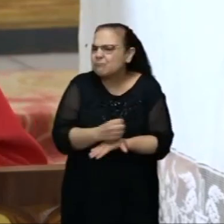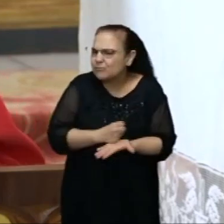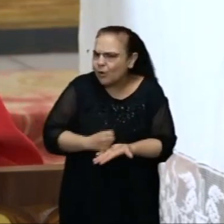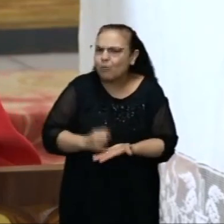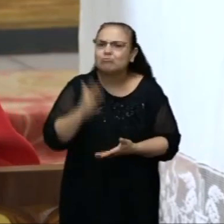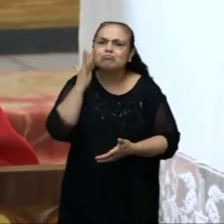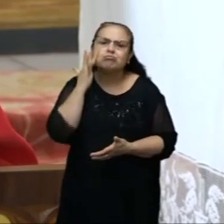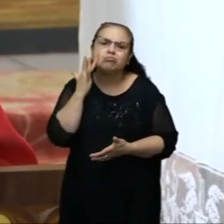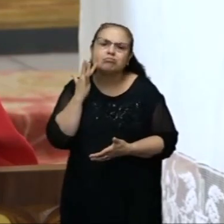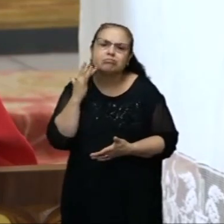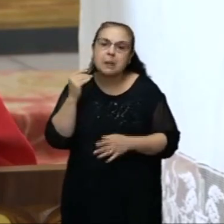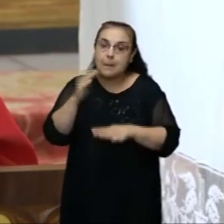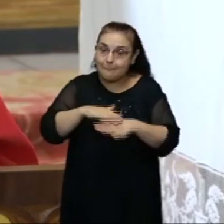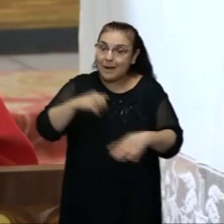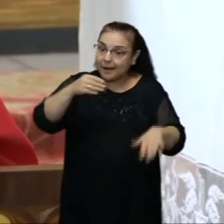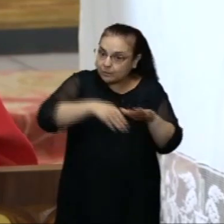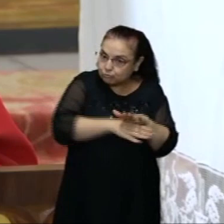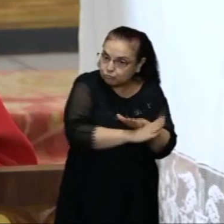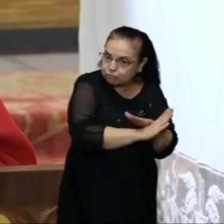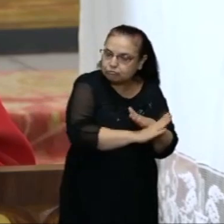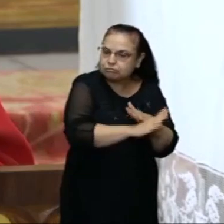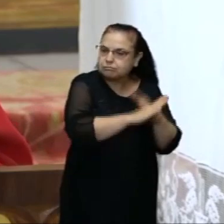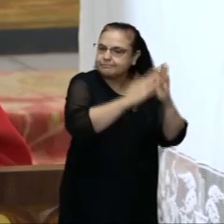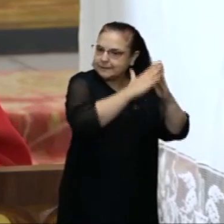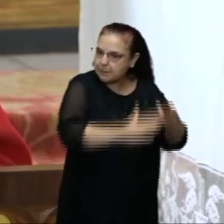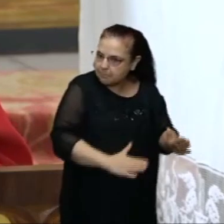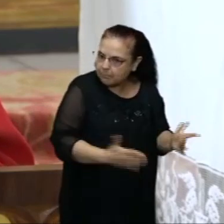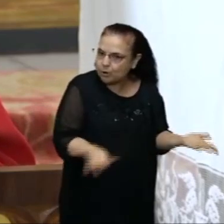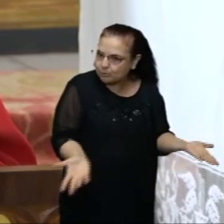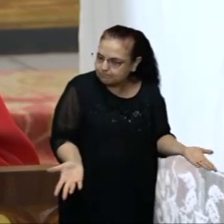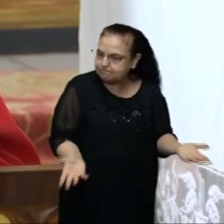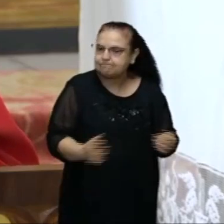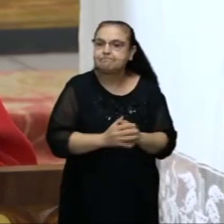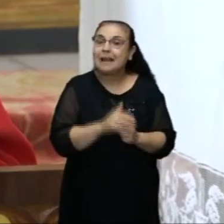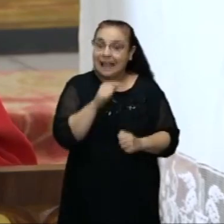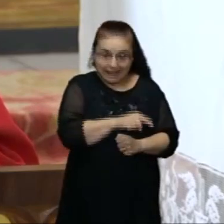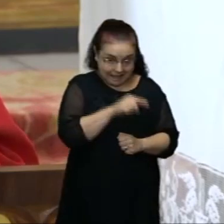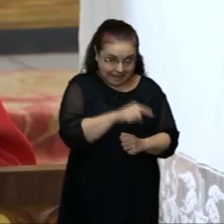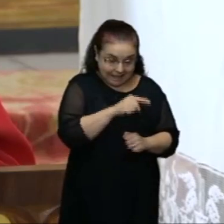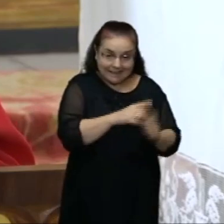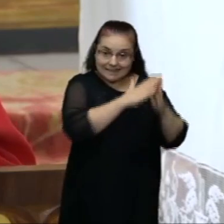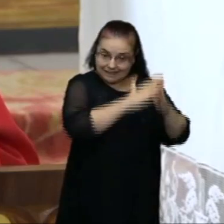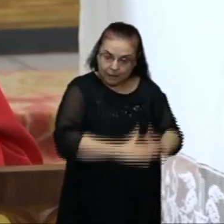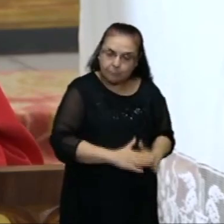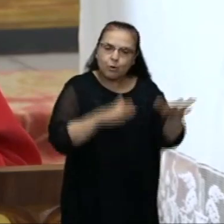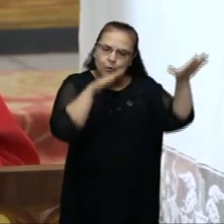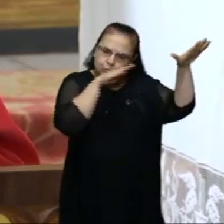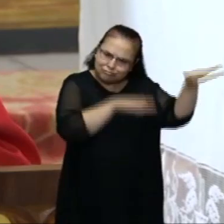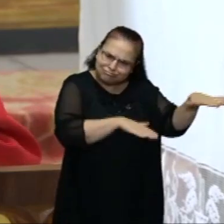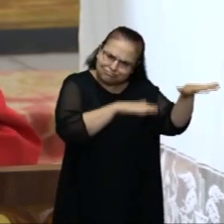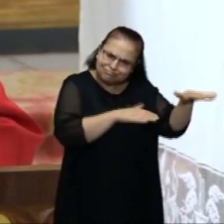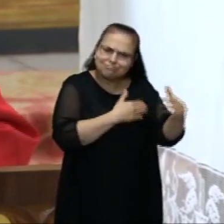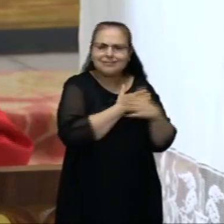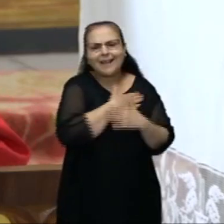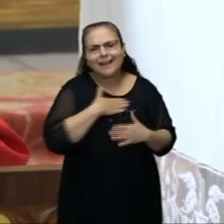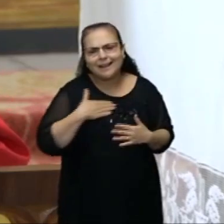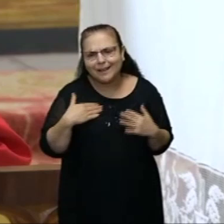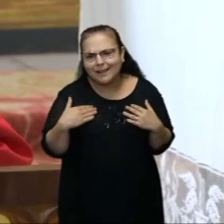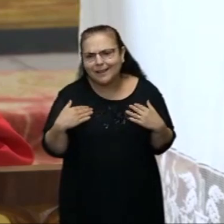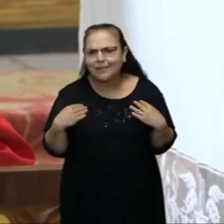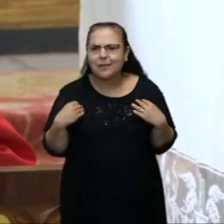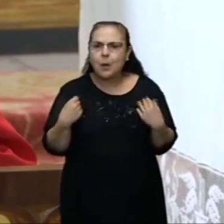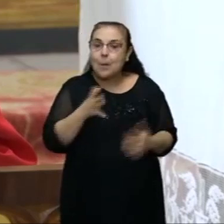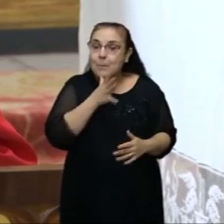al templo. Bueno, pues ese templo tan respetado, tan venerado, tan querido por